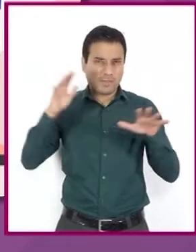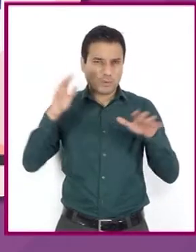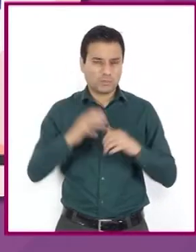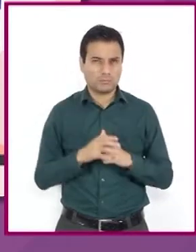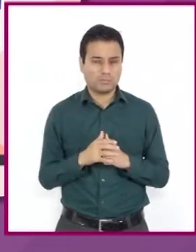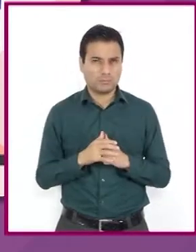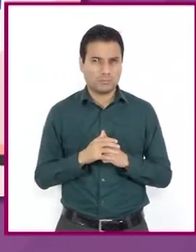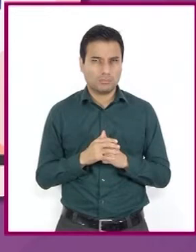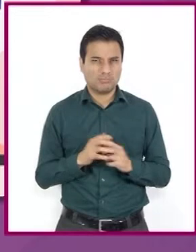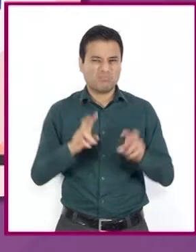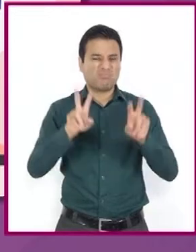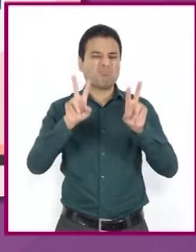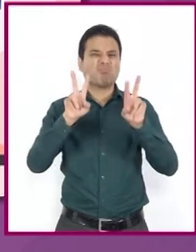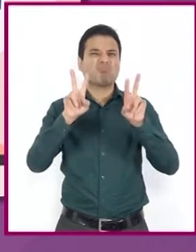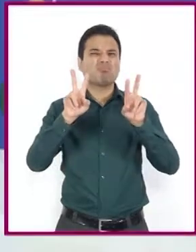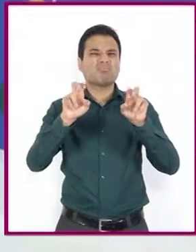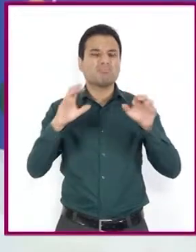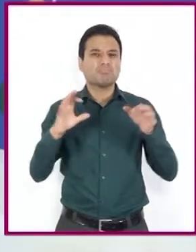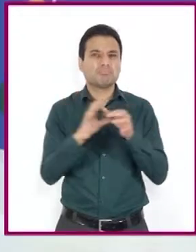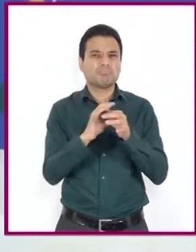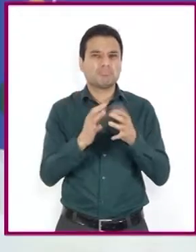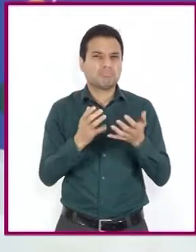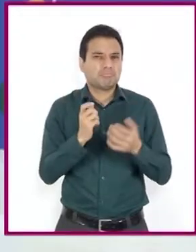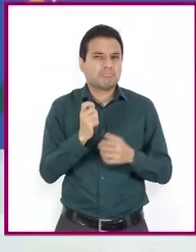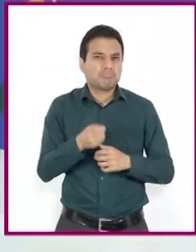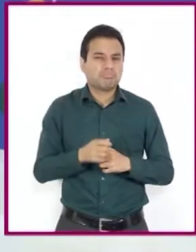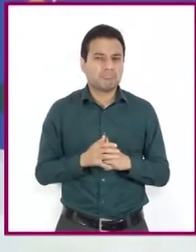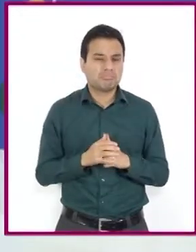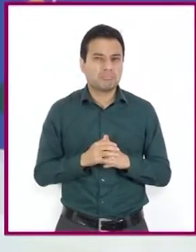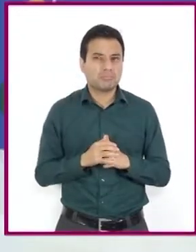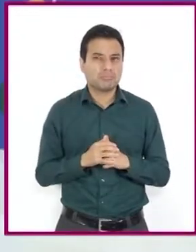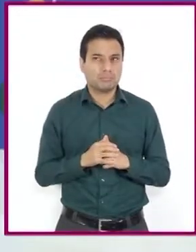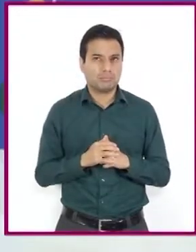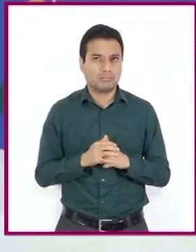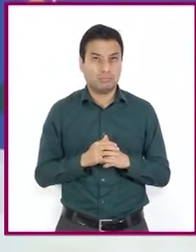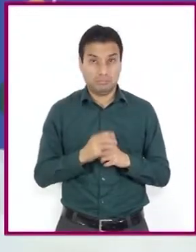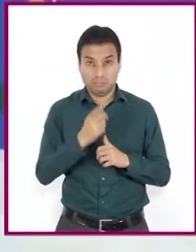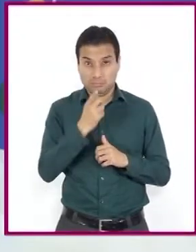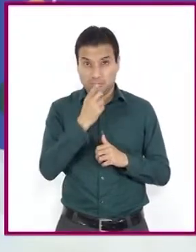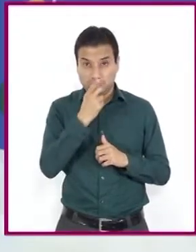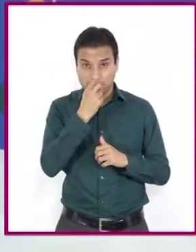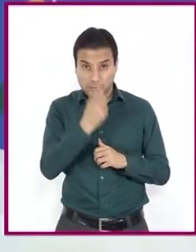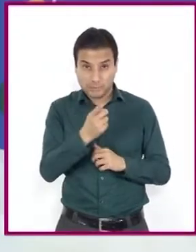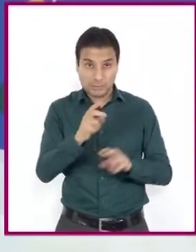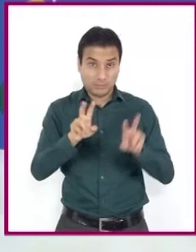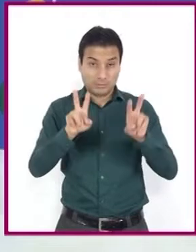párrafo con el título? ¿Da algún antecedente sobre el tema?